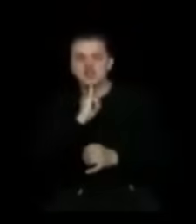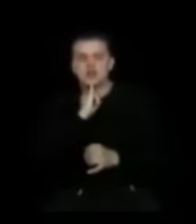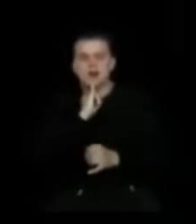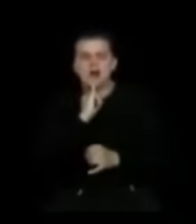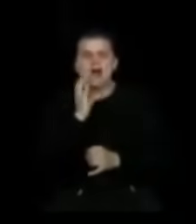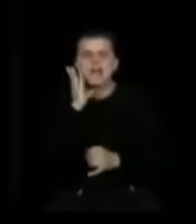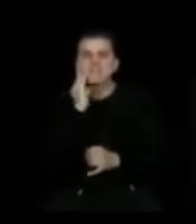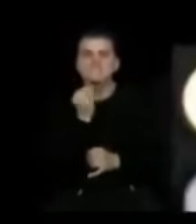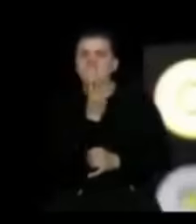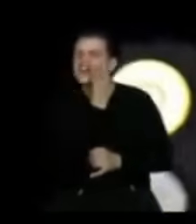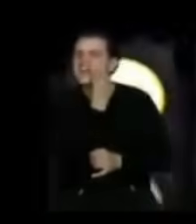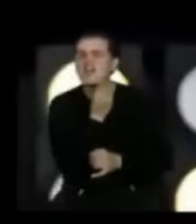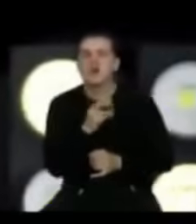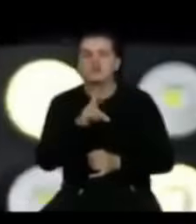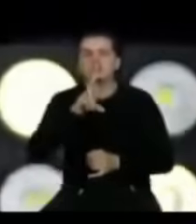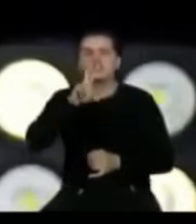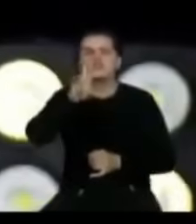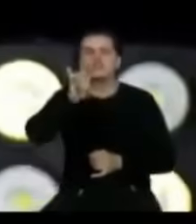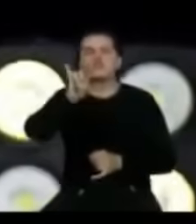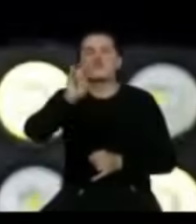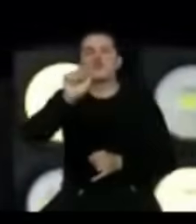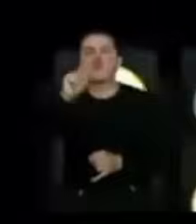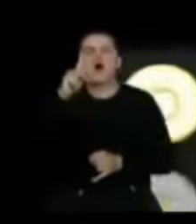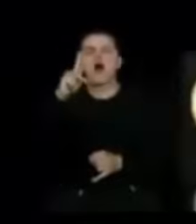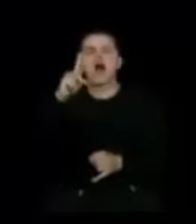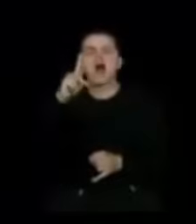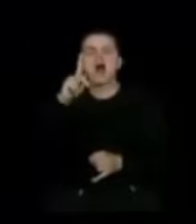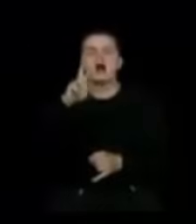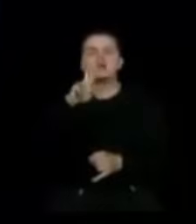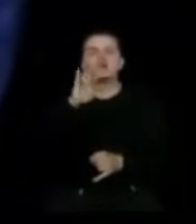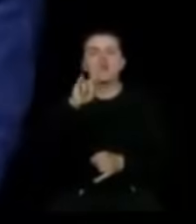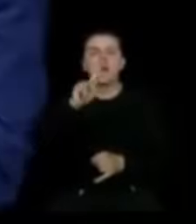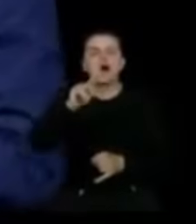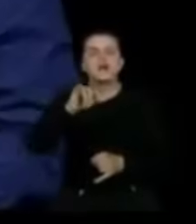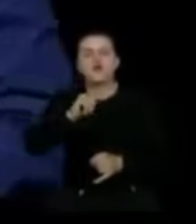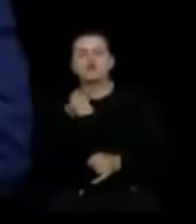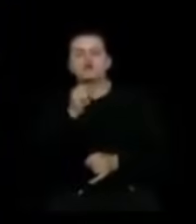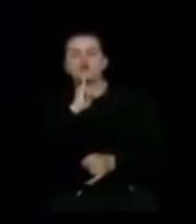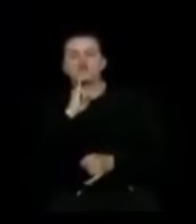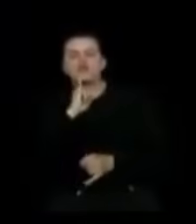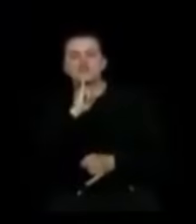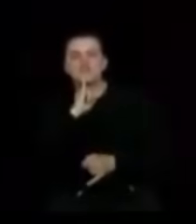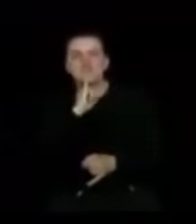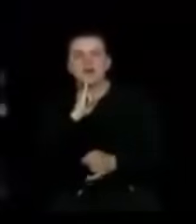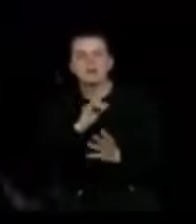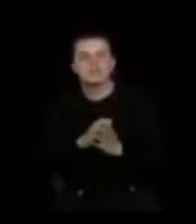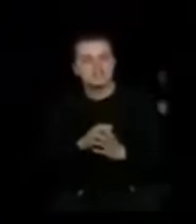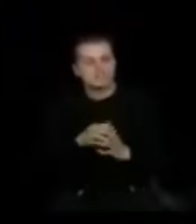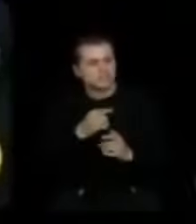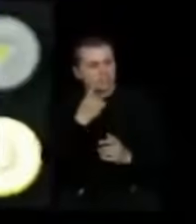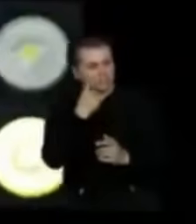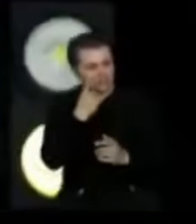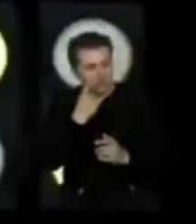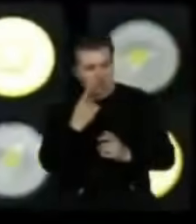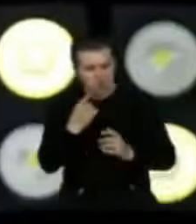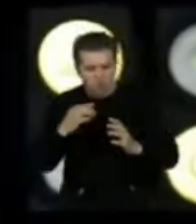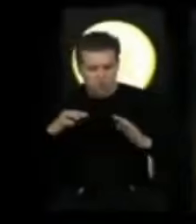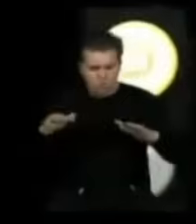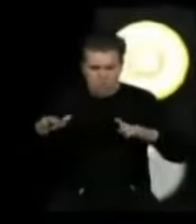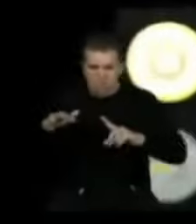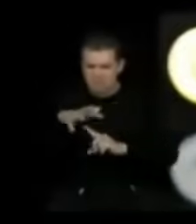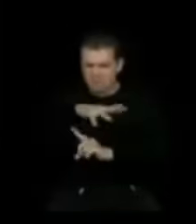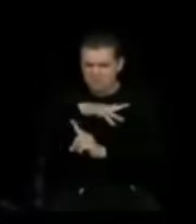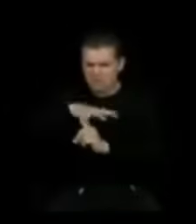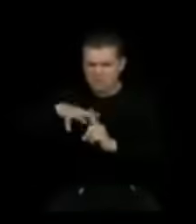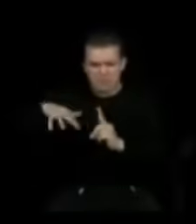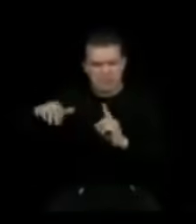Ruach, Ruach. Y comienzan a repetir la palabra Ruach. Y fue esos momentos sublimes de